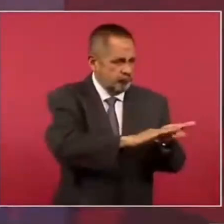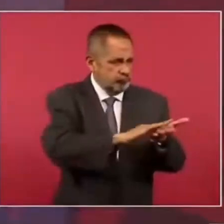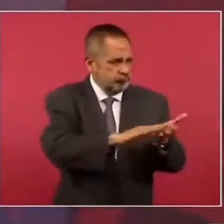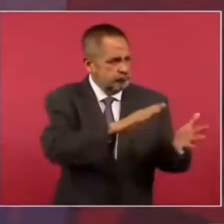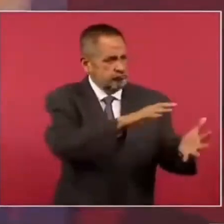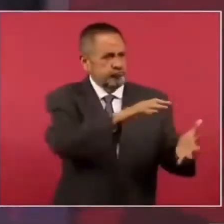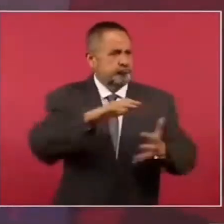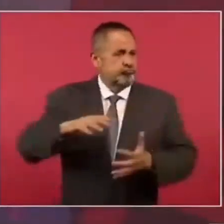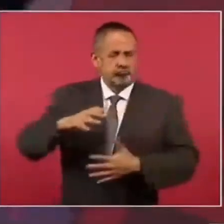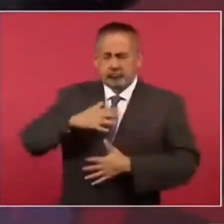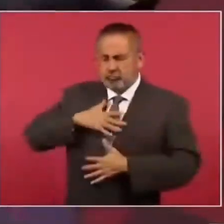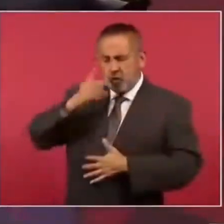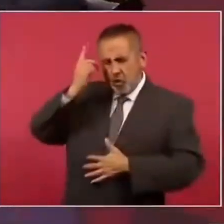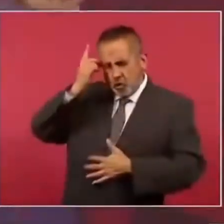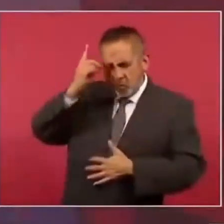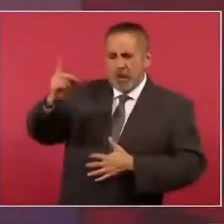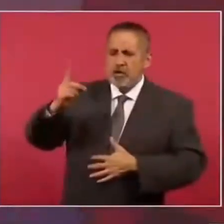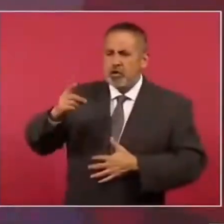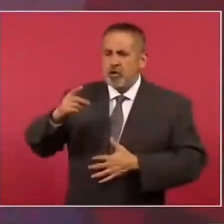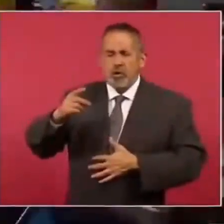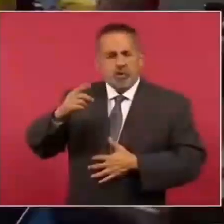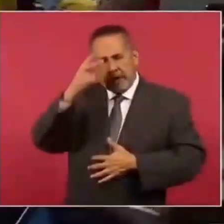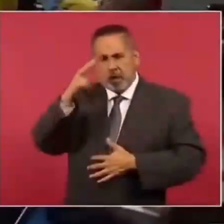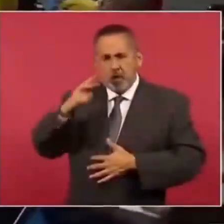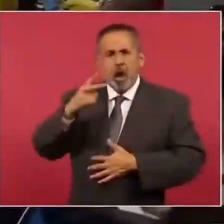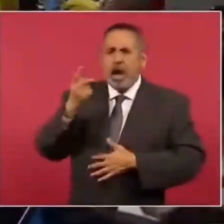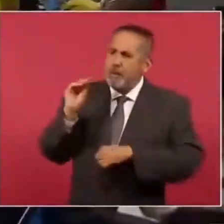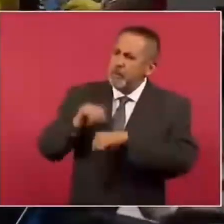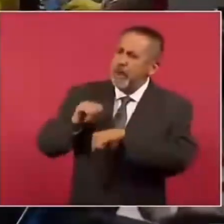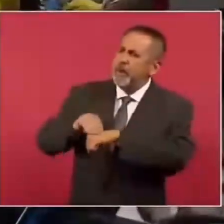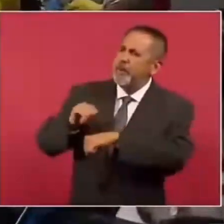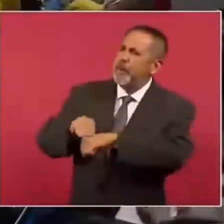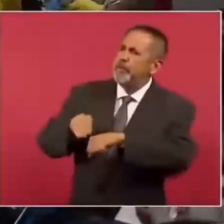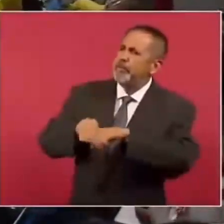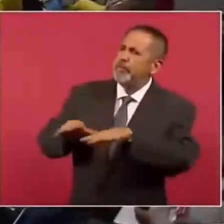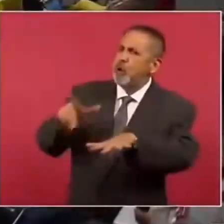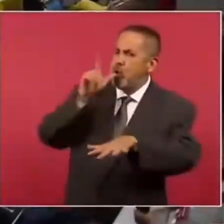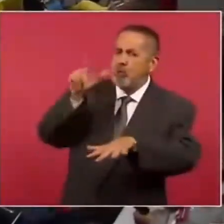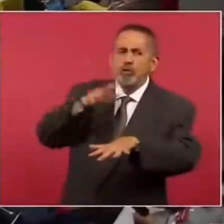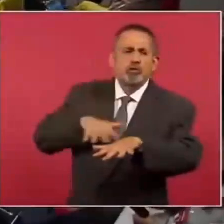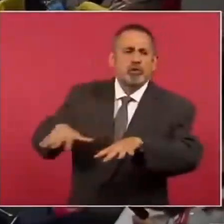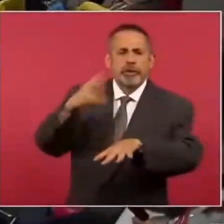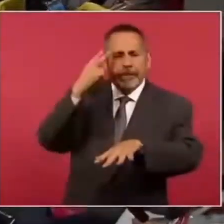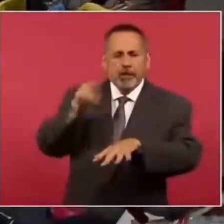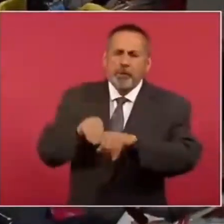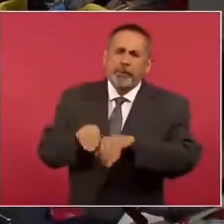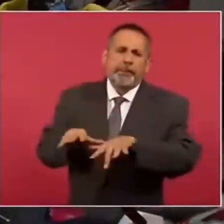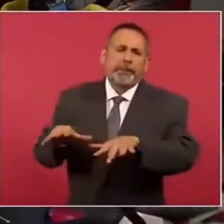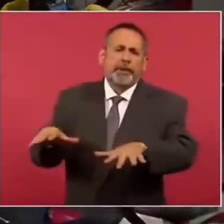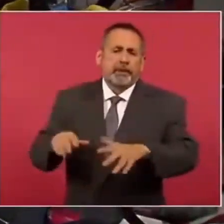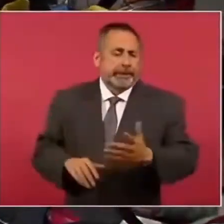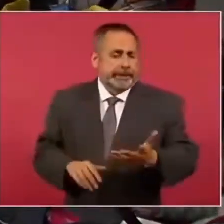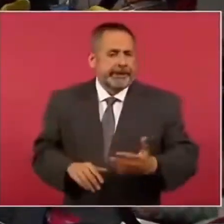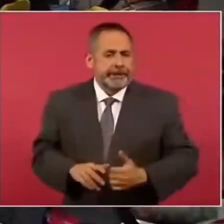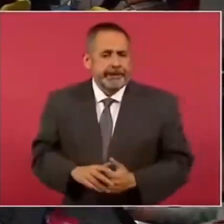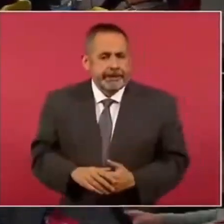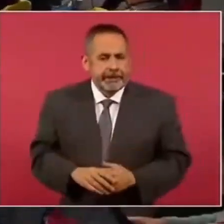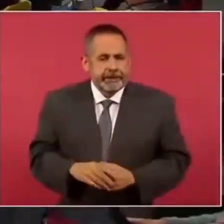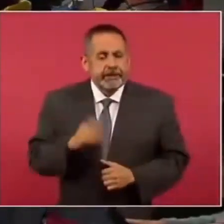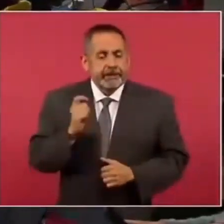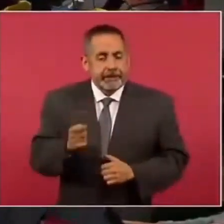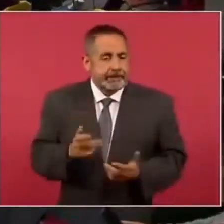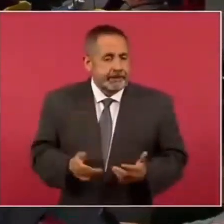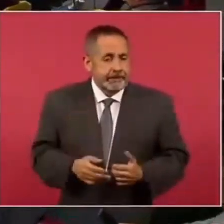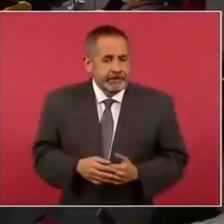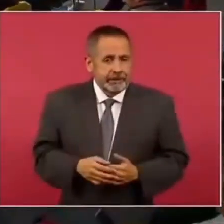Estado. Y así se electrificó México. ¿Por qué? Porque de una u otra forma,